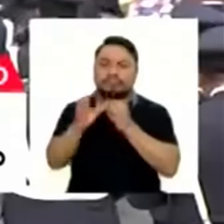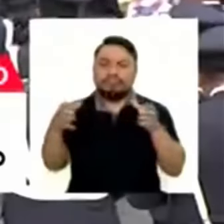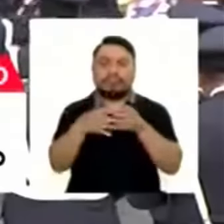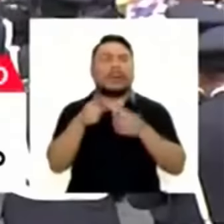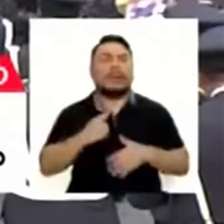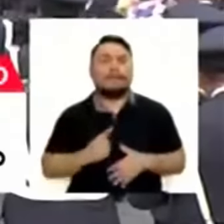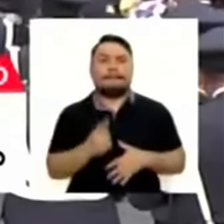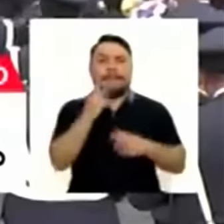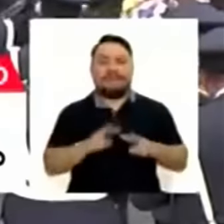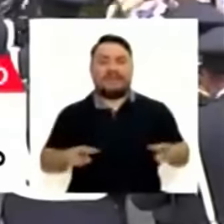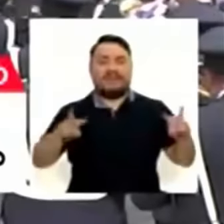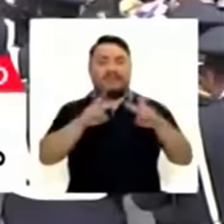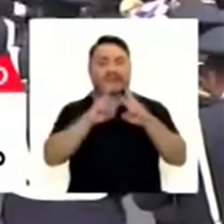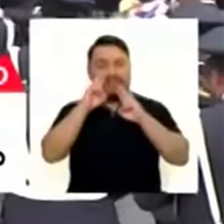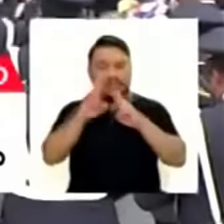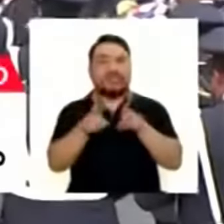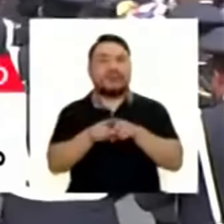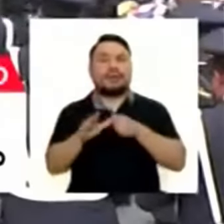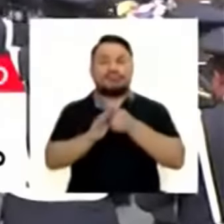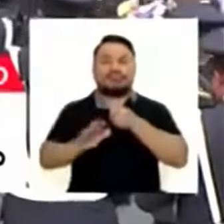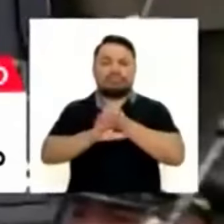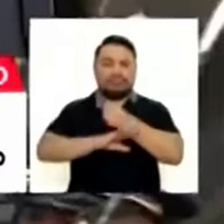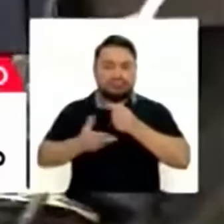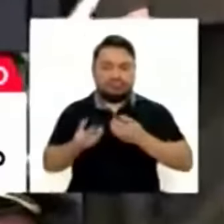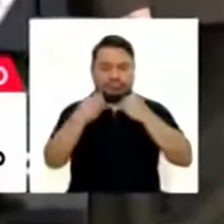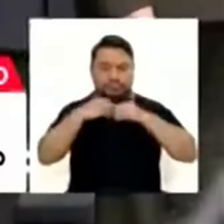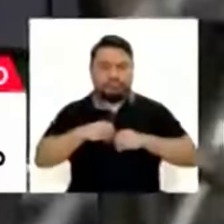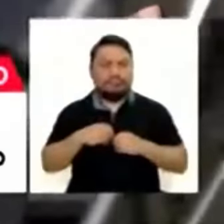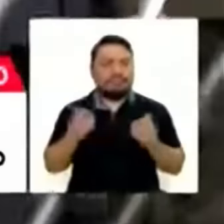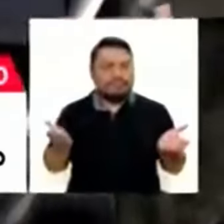valores y mística son su cimiento motivador.